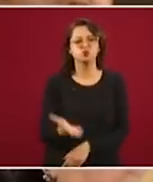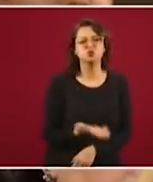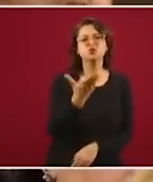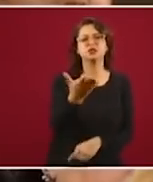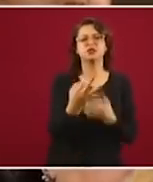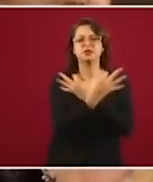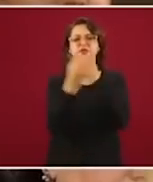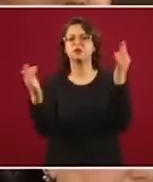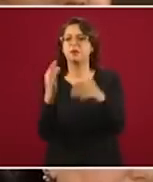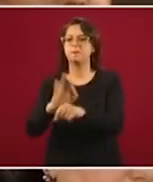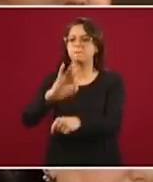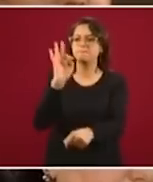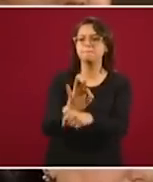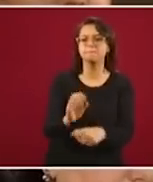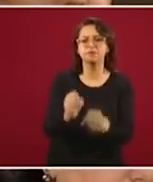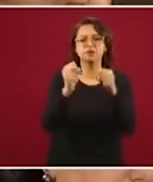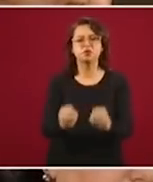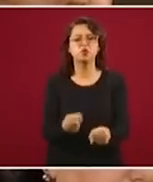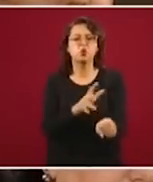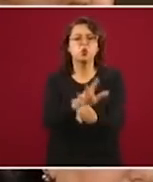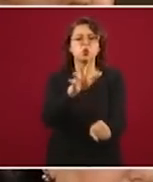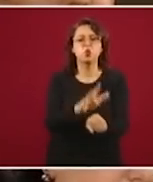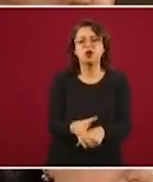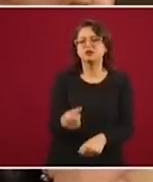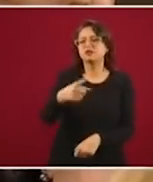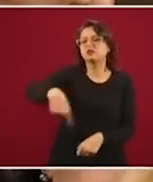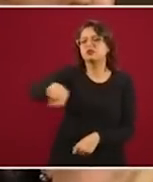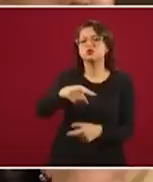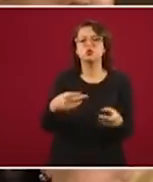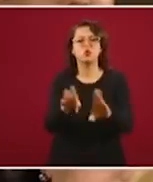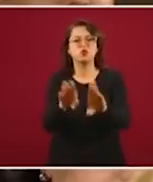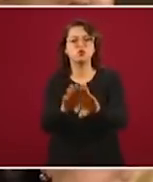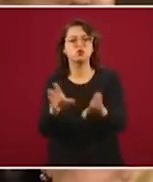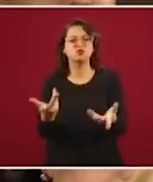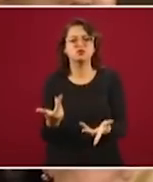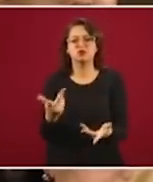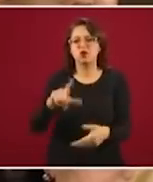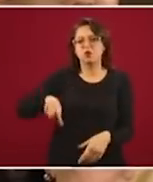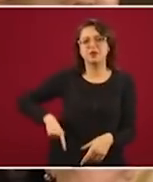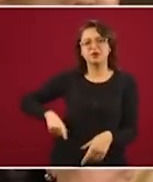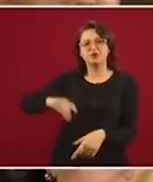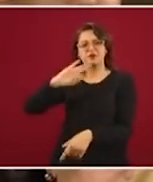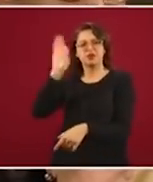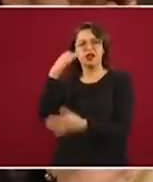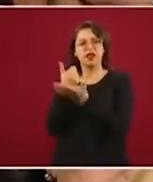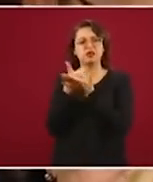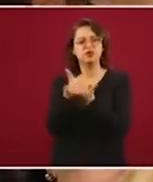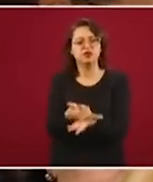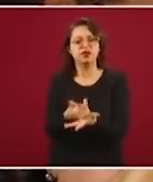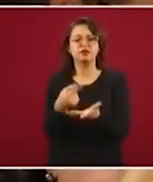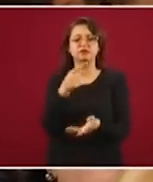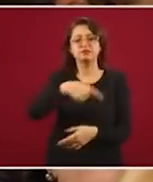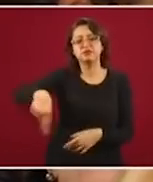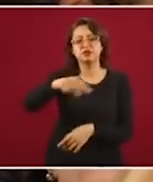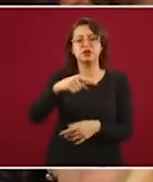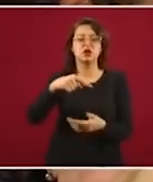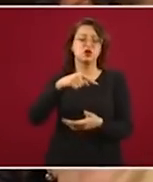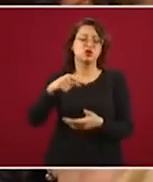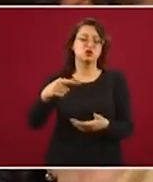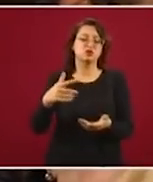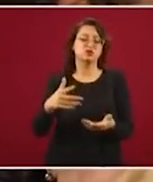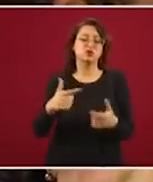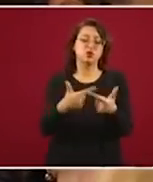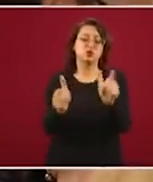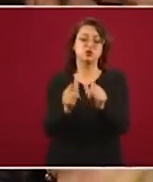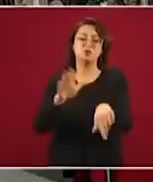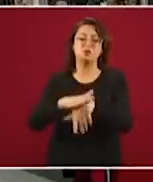la garantía que usted les puede ofrecer a ellos o cómo pudieran sentirse respaldados por el gobierno federal, sobre todo los sectores más desprotegidos,